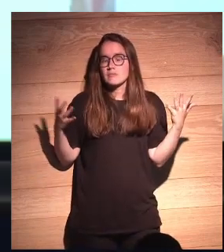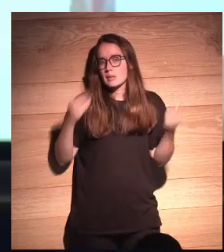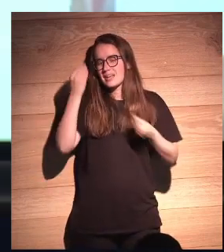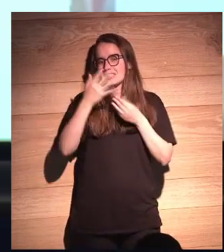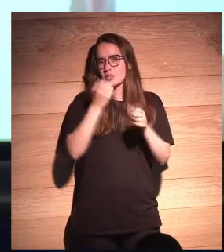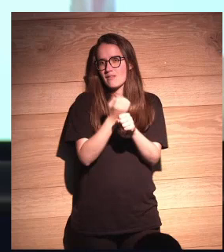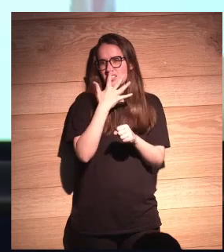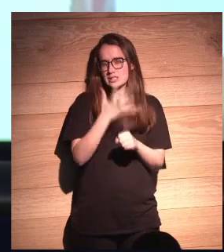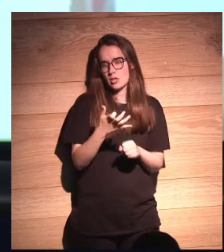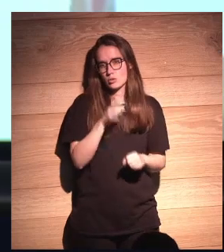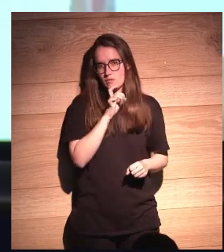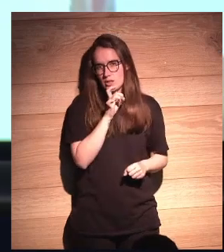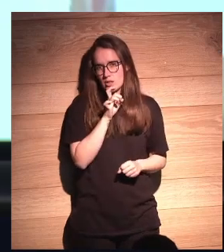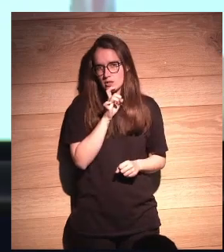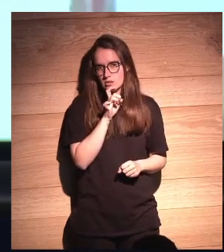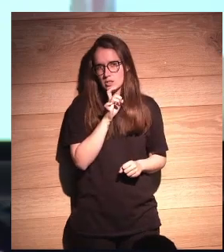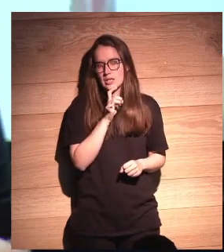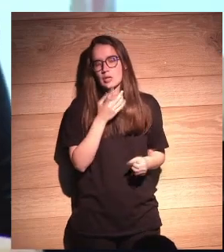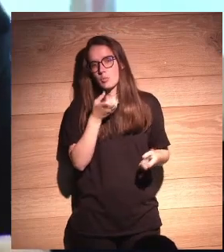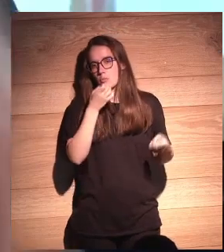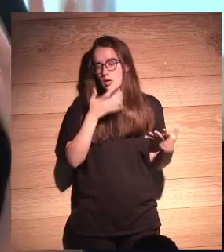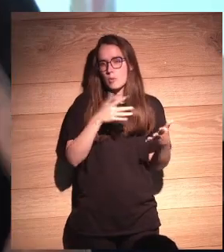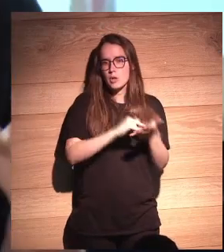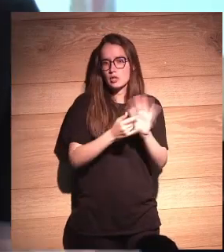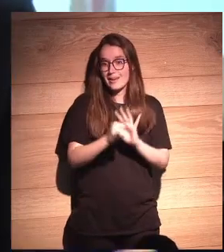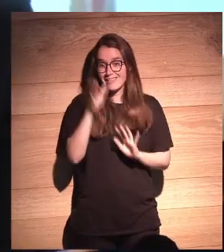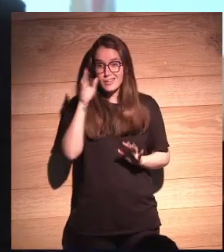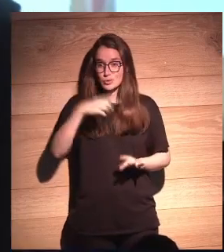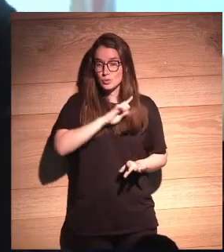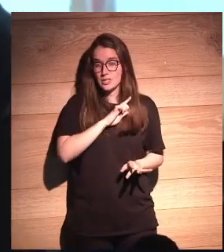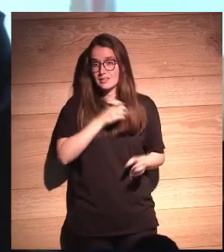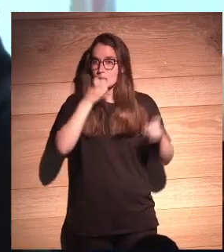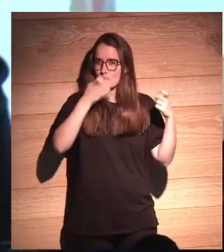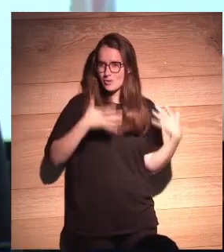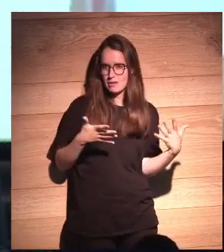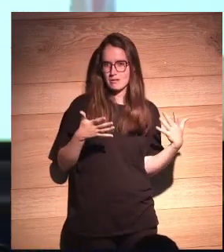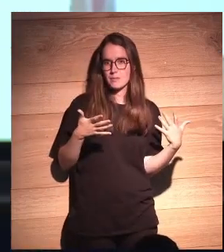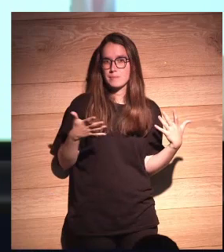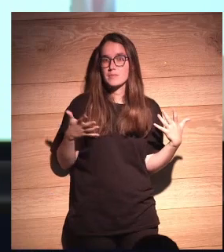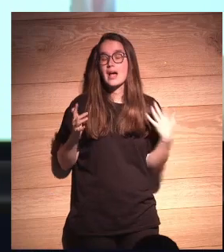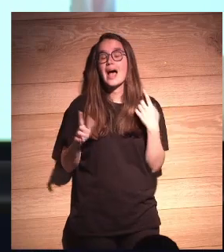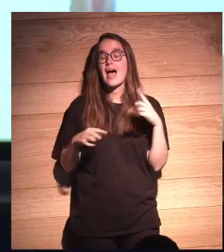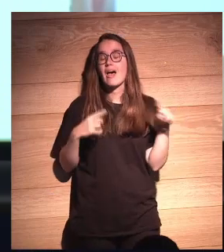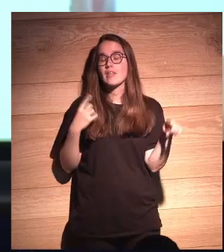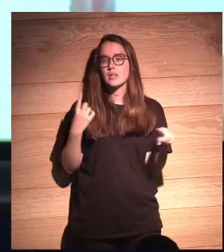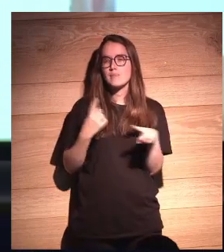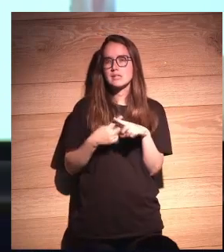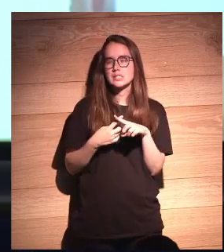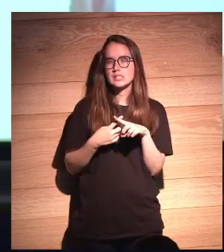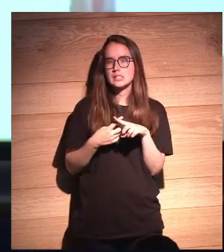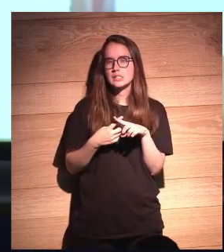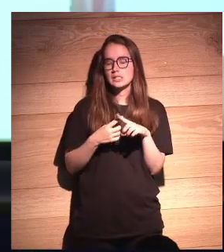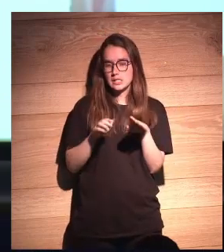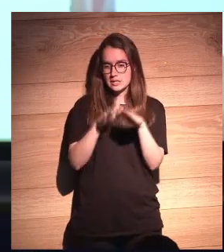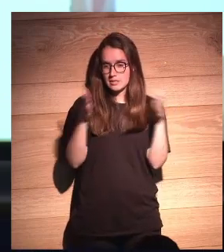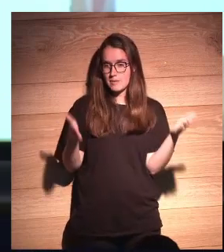serio también es difícil, y ir en plan, bueno, pues tengo un proyecto, y que te escuchen está muy bien. Además, en esa